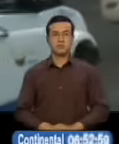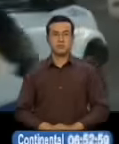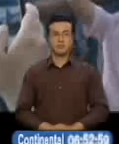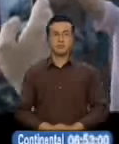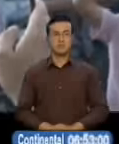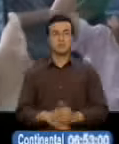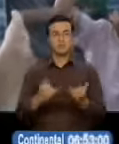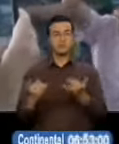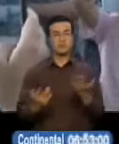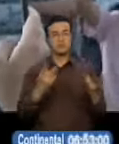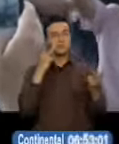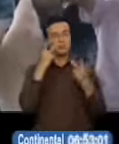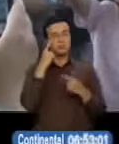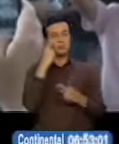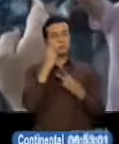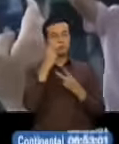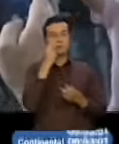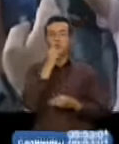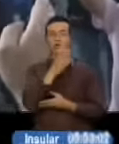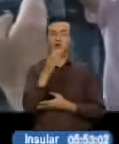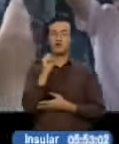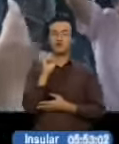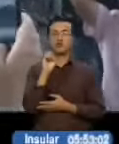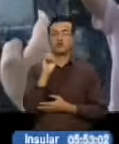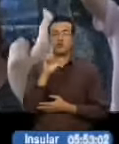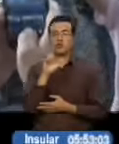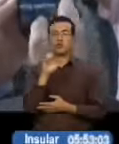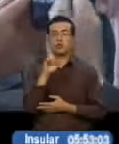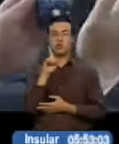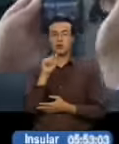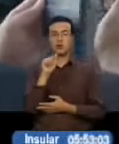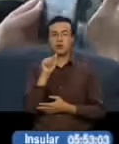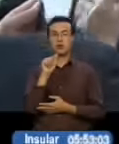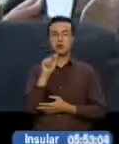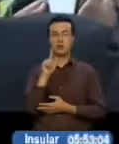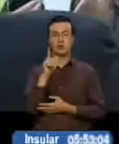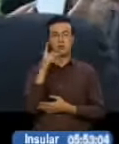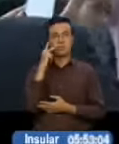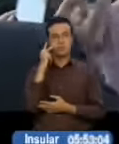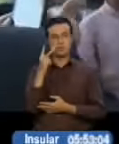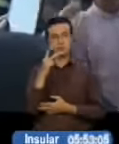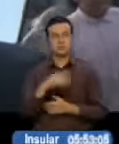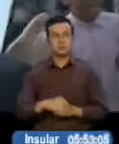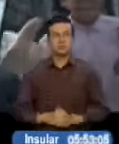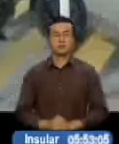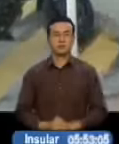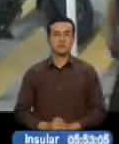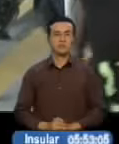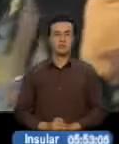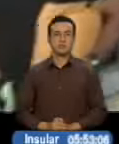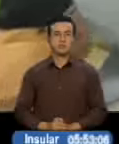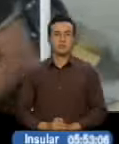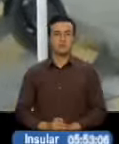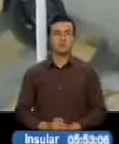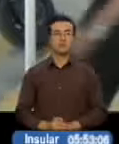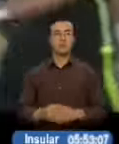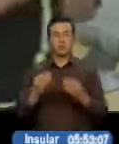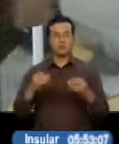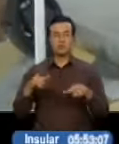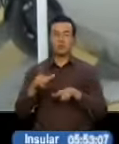Tenemos en este momento un informe de Soledad Rodríguez, me dice nuestro productor, el señor Robert Guerra, precisamente desde la